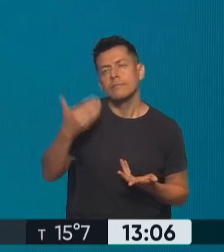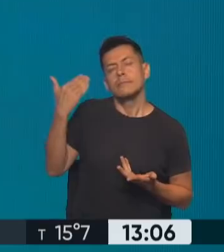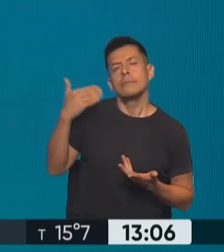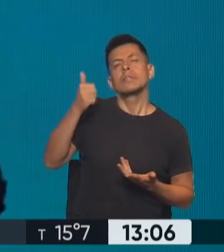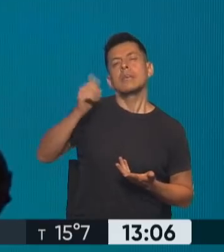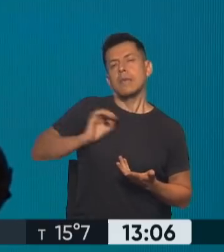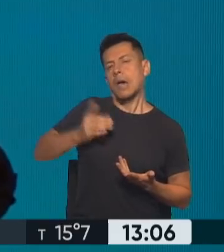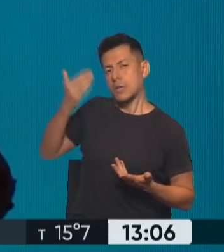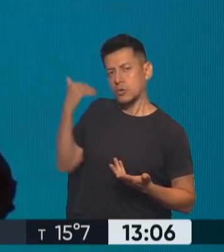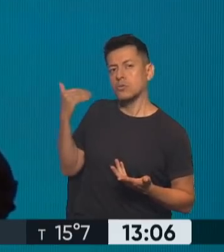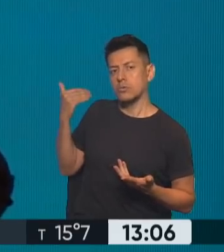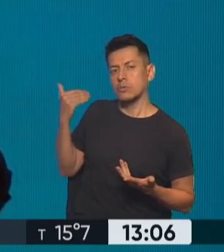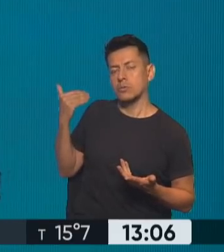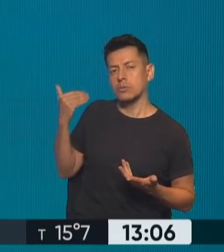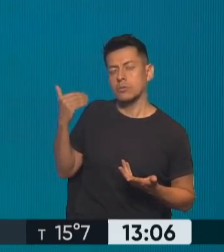6 años,